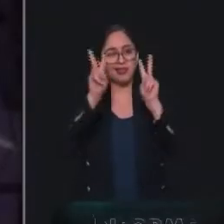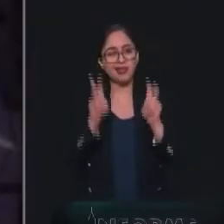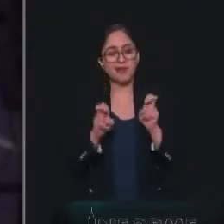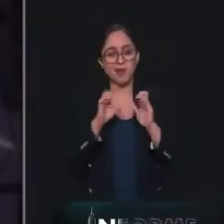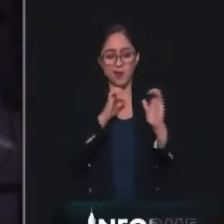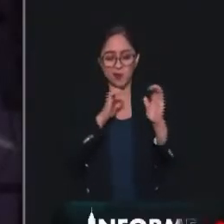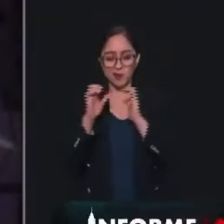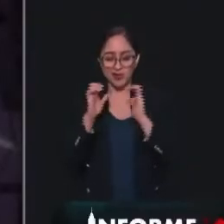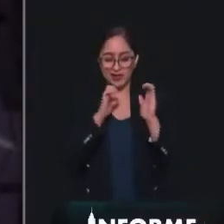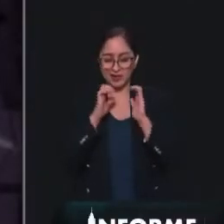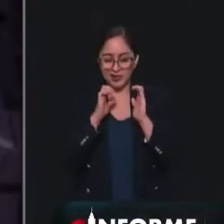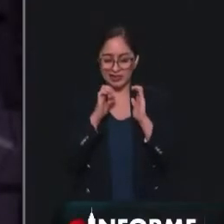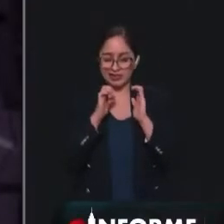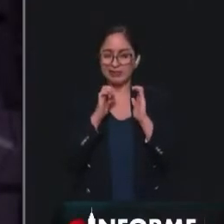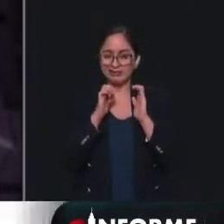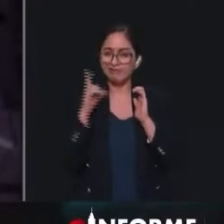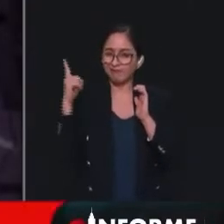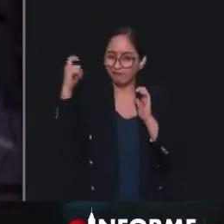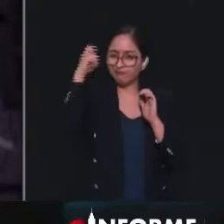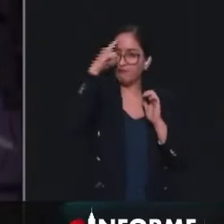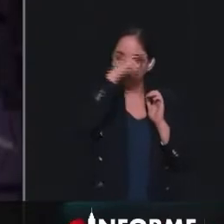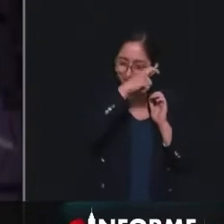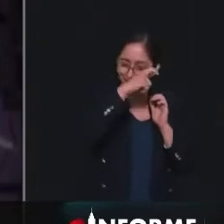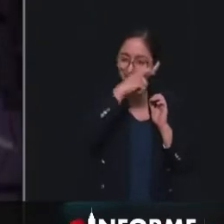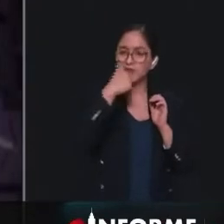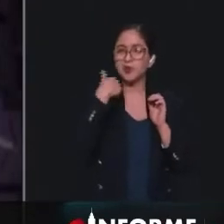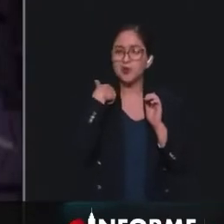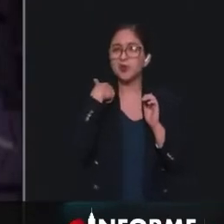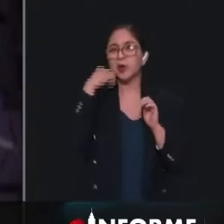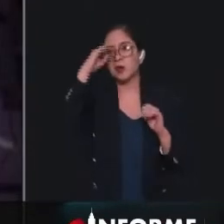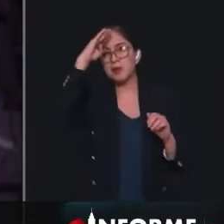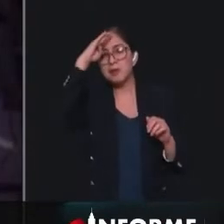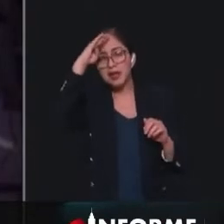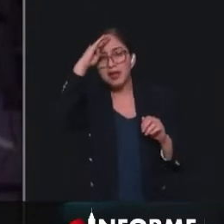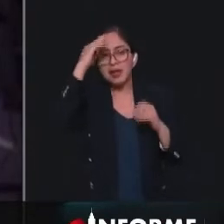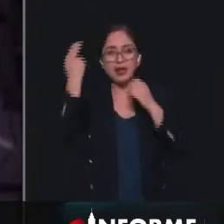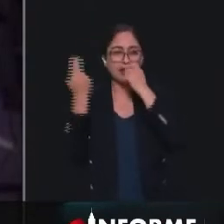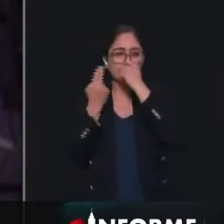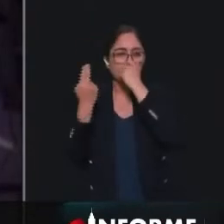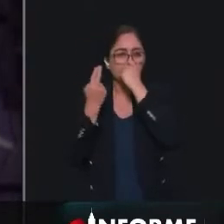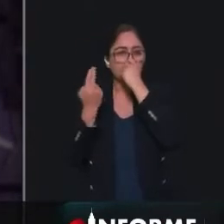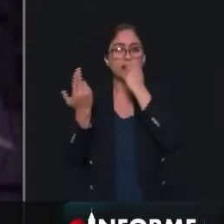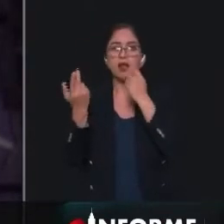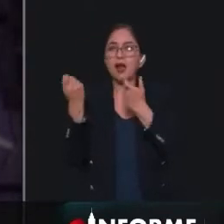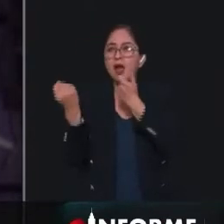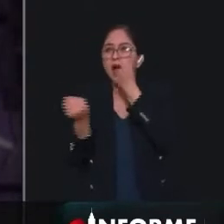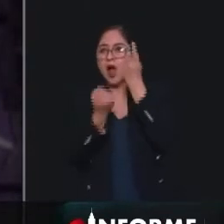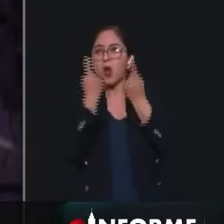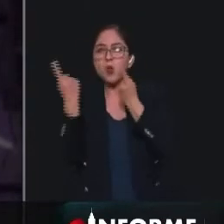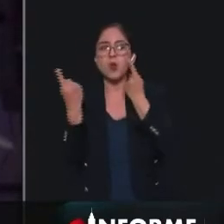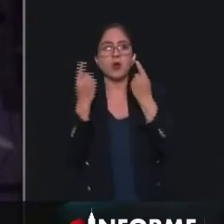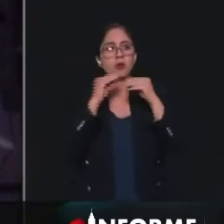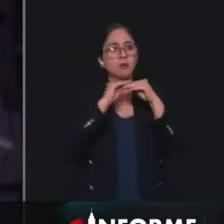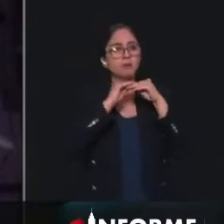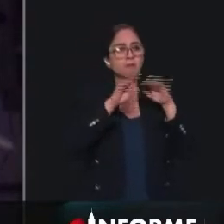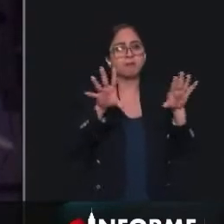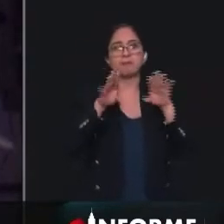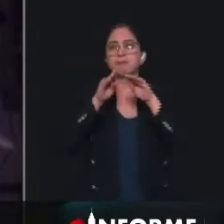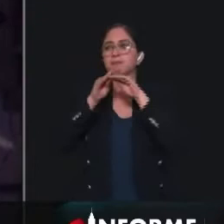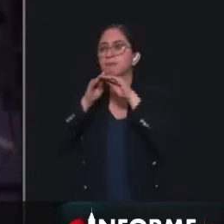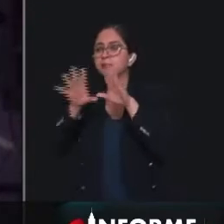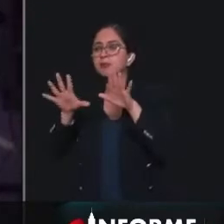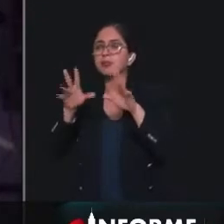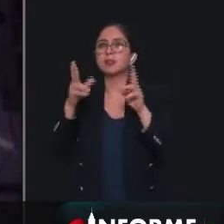como una declaratoria de institutos de interés público para algunos medios